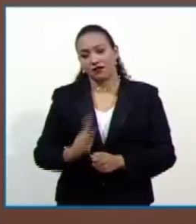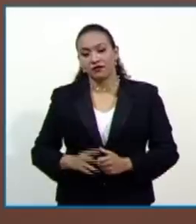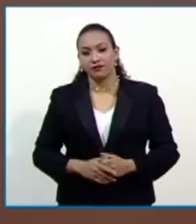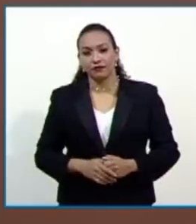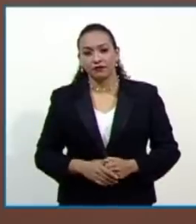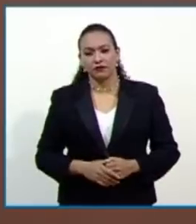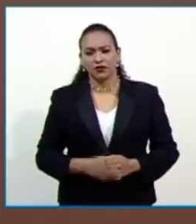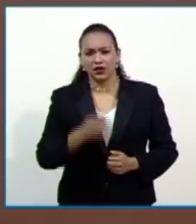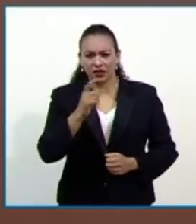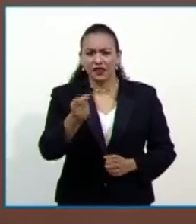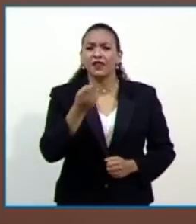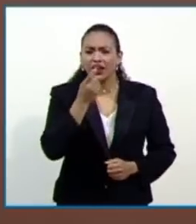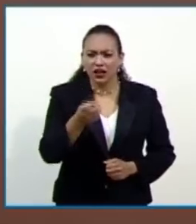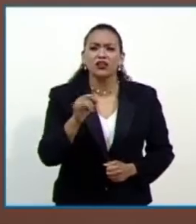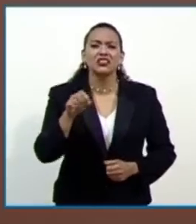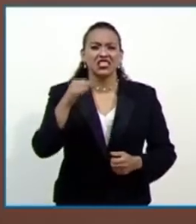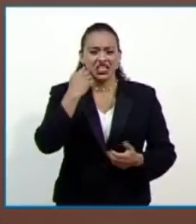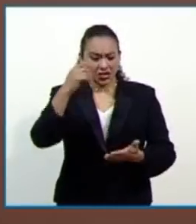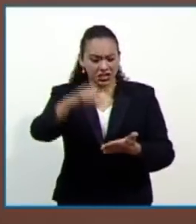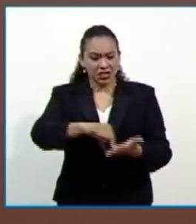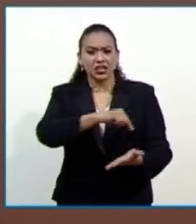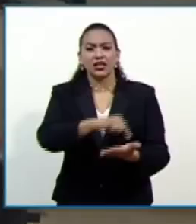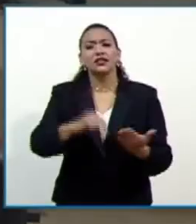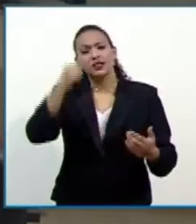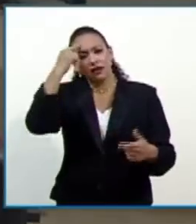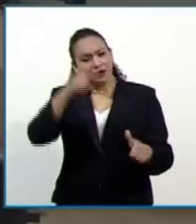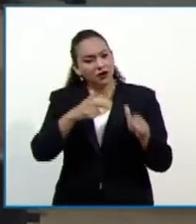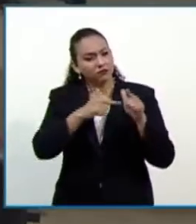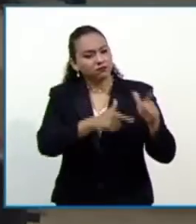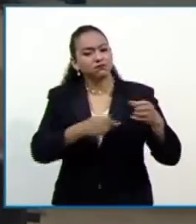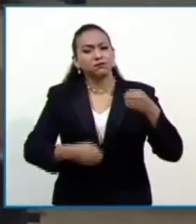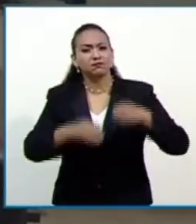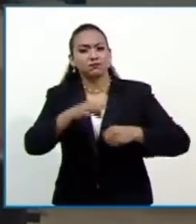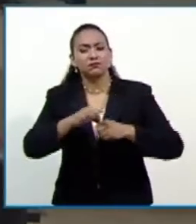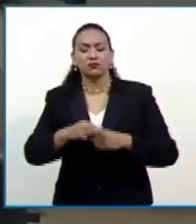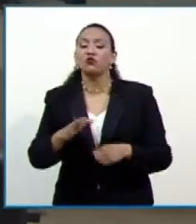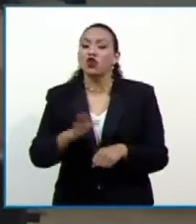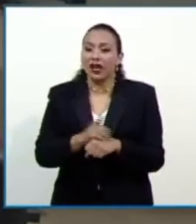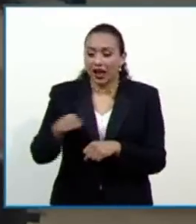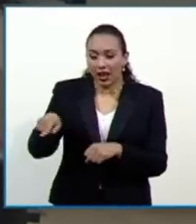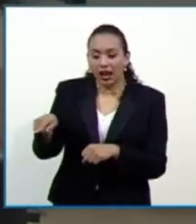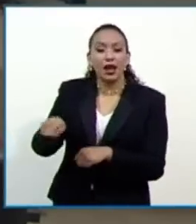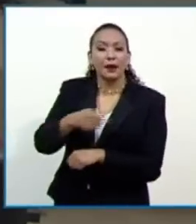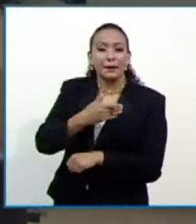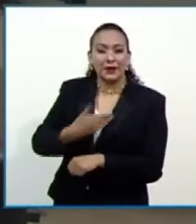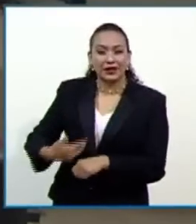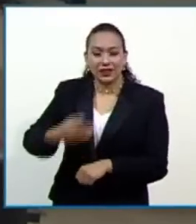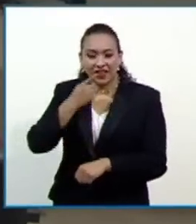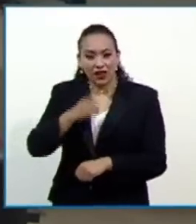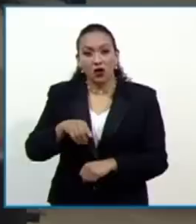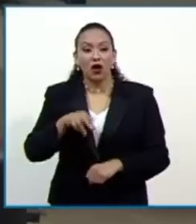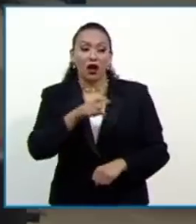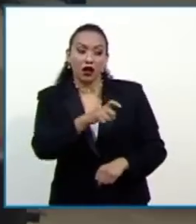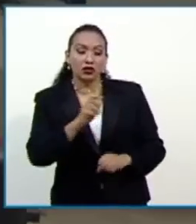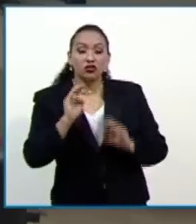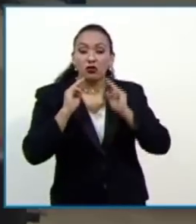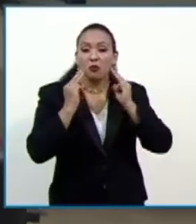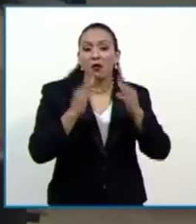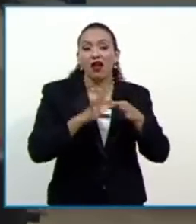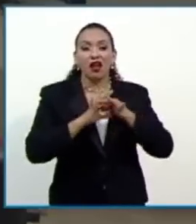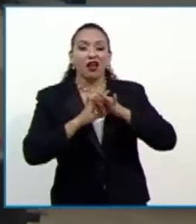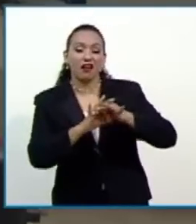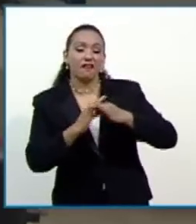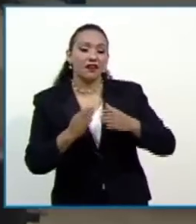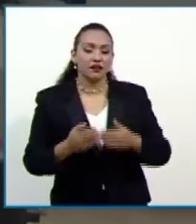cancelar el proceso electoral de personas juzgadoras ante el riesgo de que el crimen organizado influya para poner a personas cercanas, como lo denunció